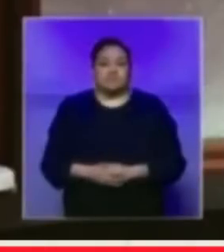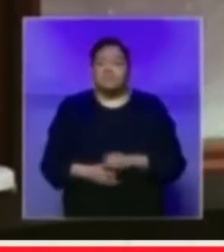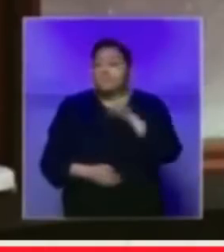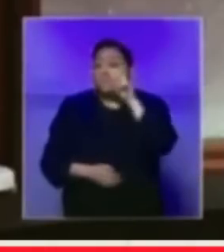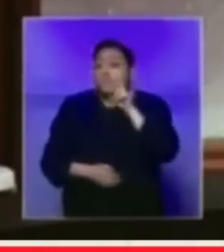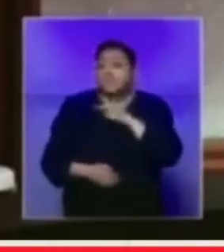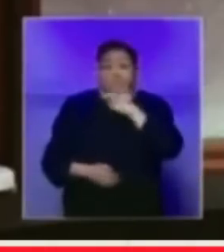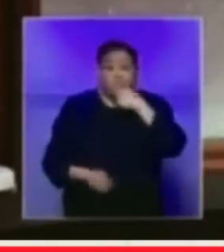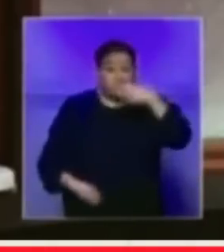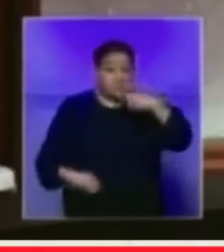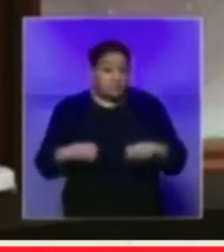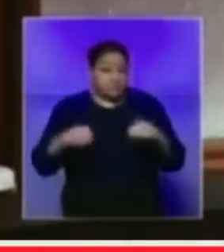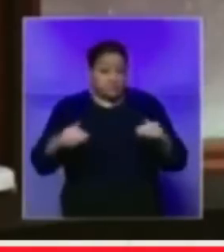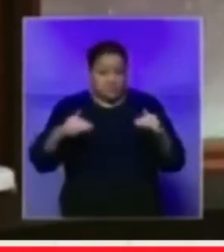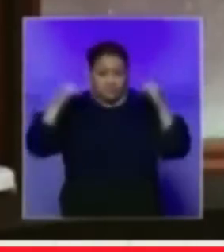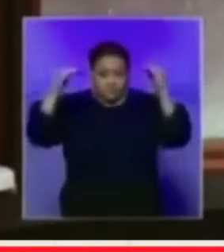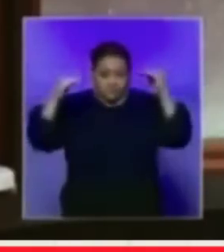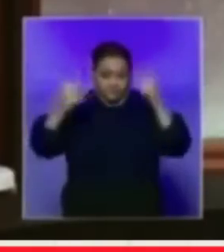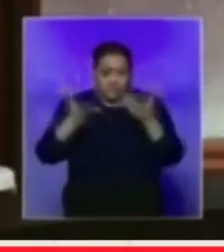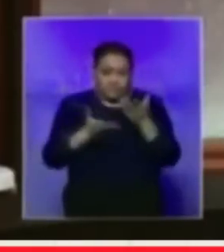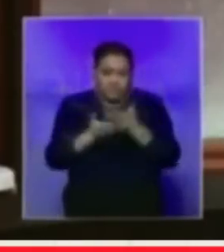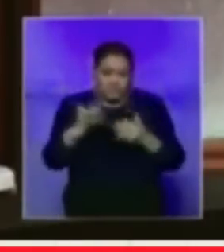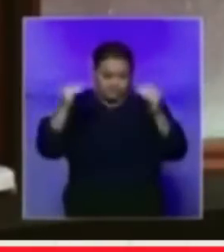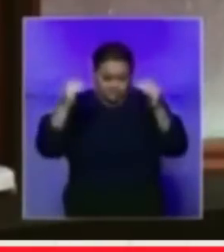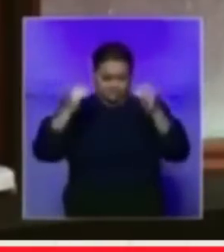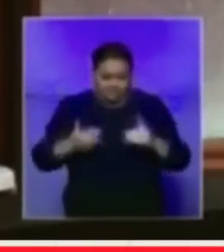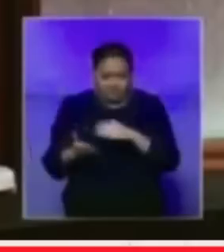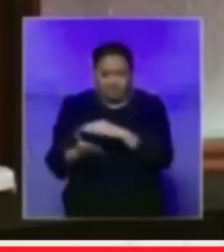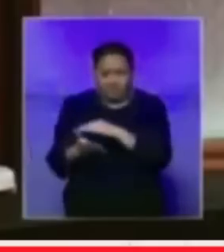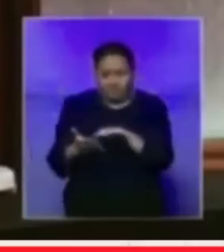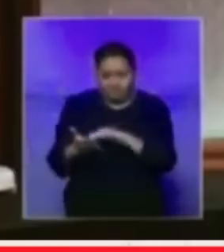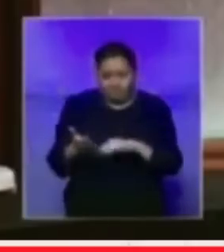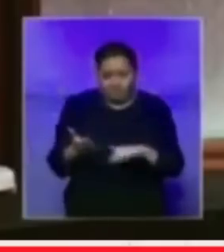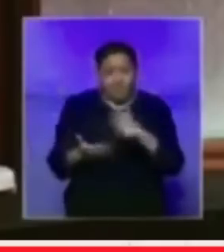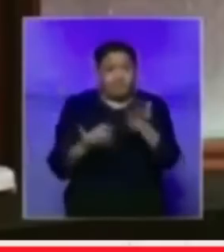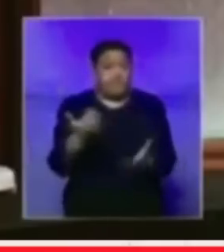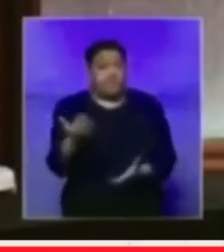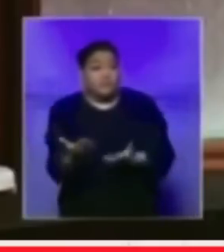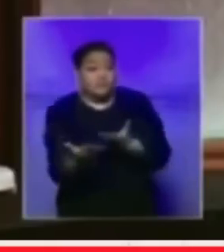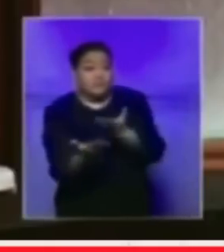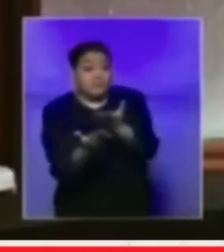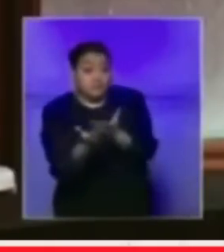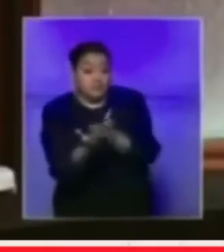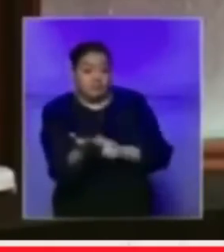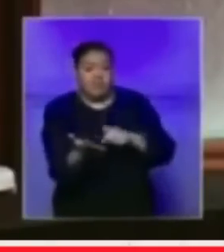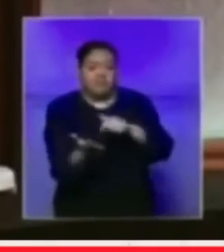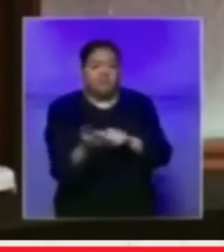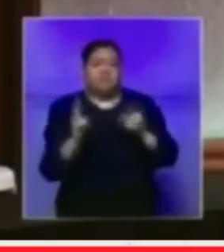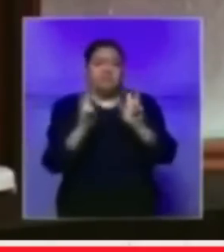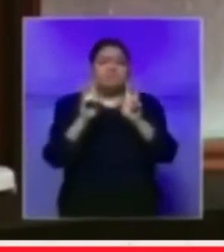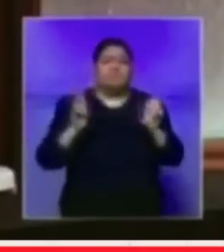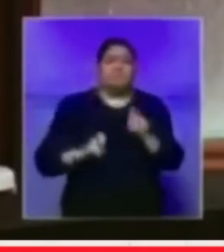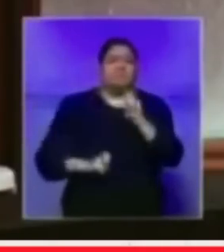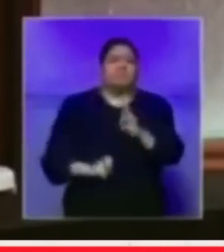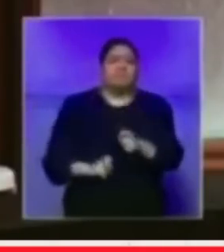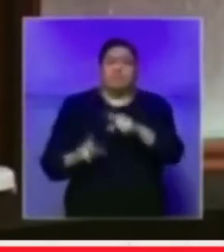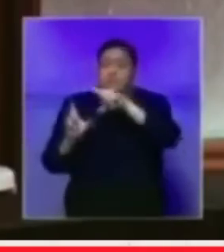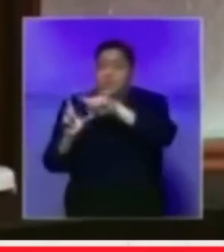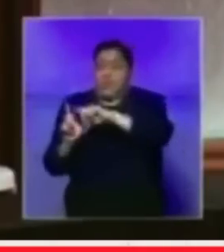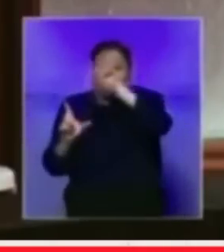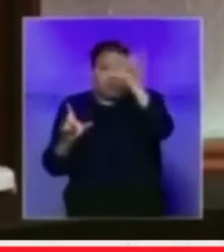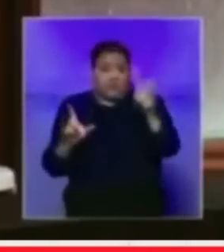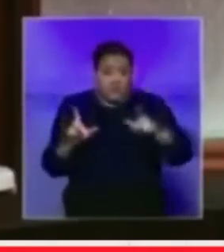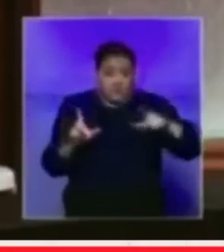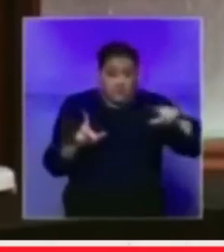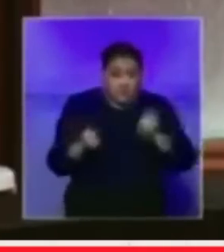Magistradas, magistrados, pasaremos a la cuenta del proyecto de dictamen relativo al cómputo final